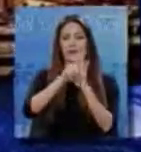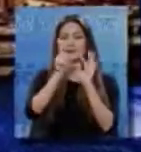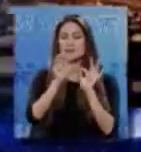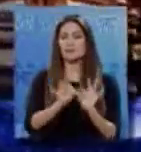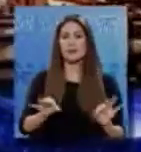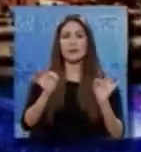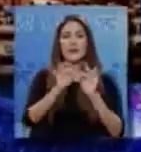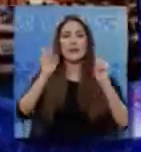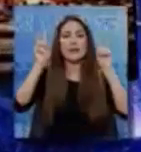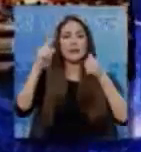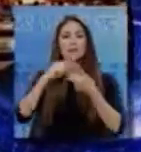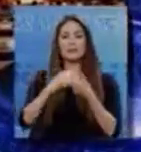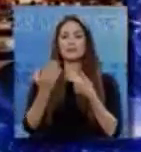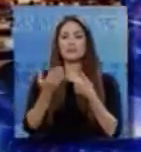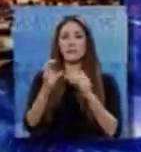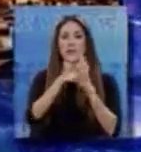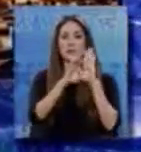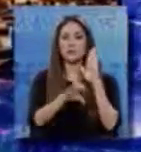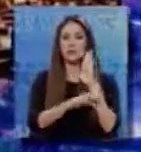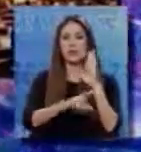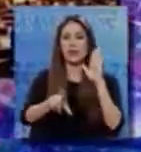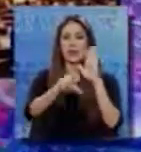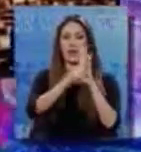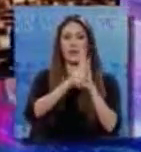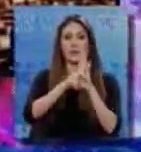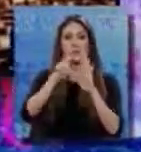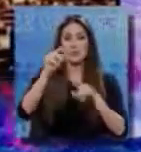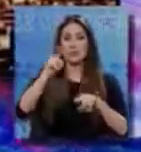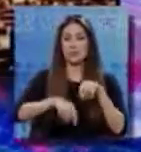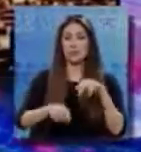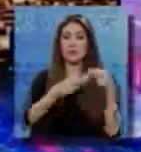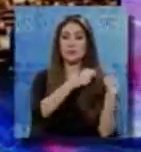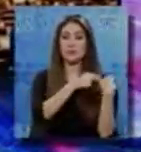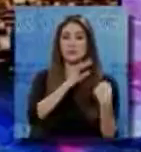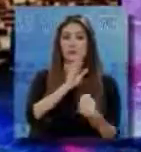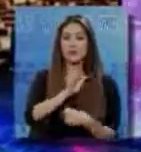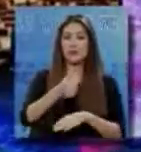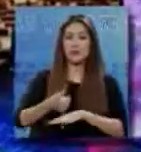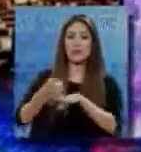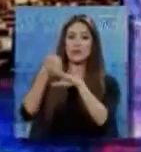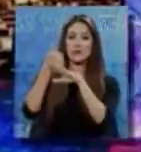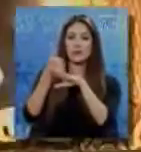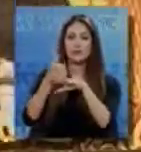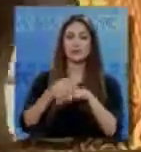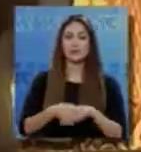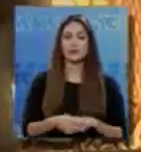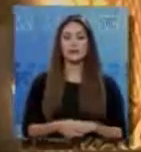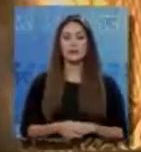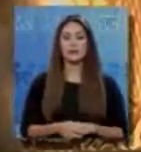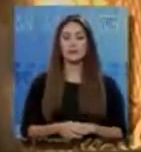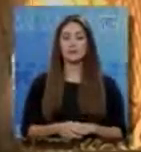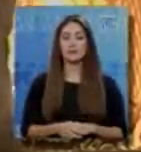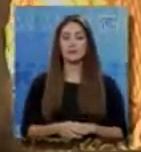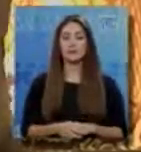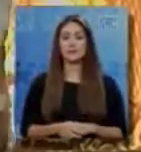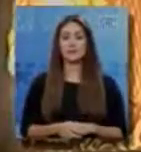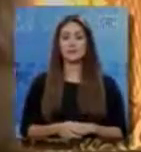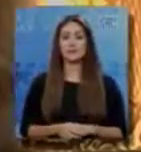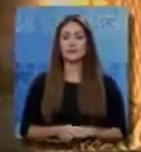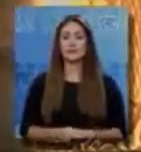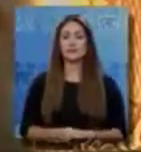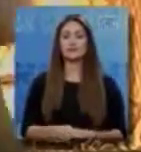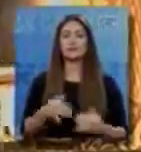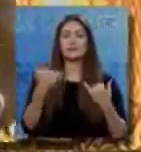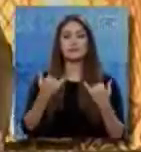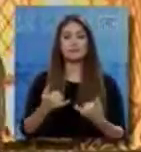aquellos temas en que la Constitución o la ley no otorguen competencias a otras autoridades u organismos. Dicen no, hay que esperar un